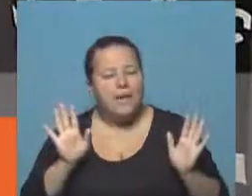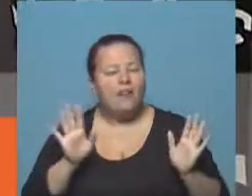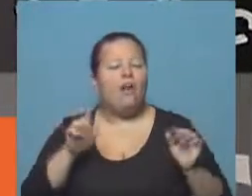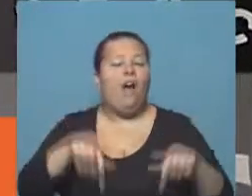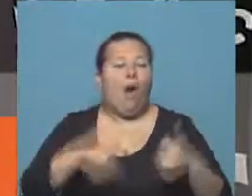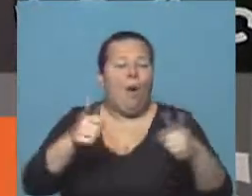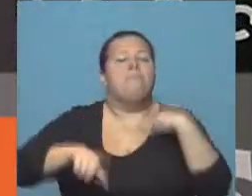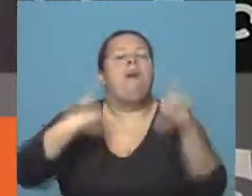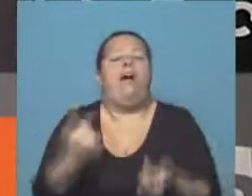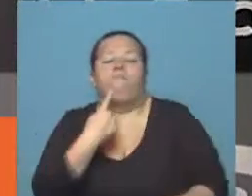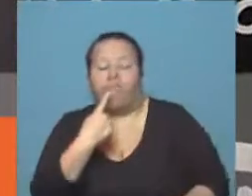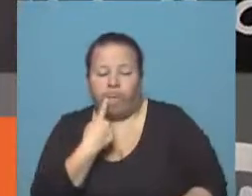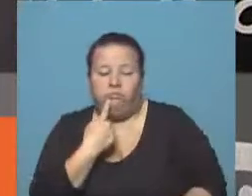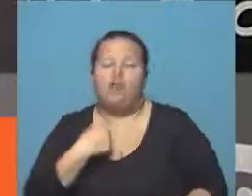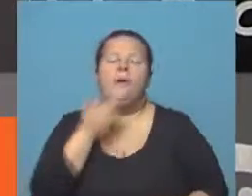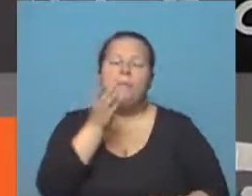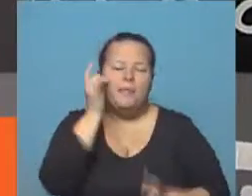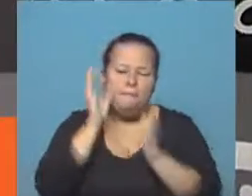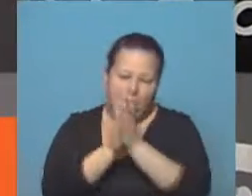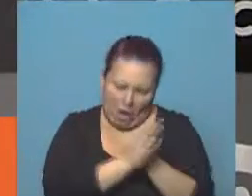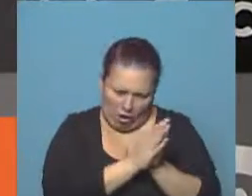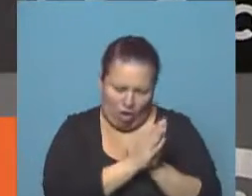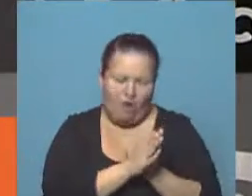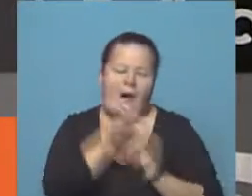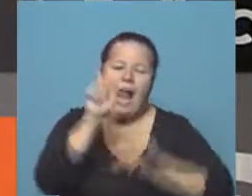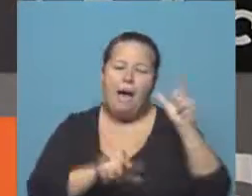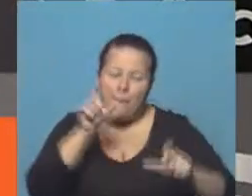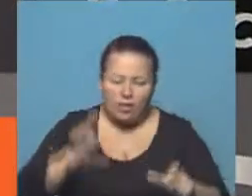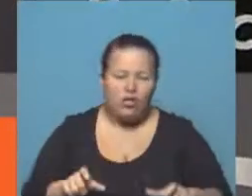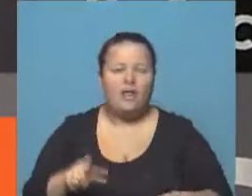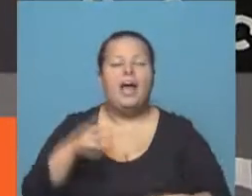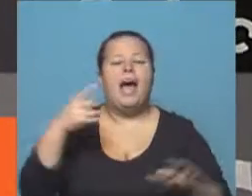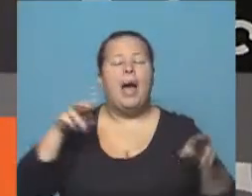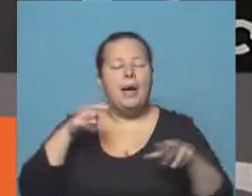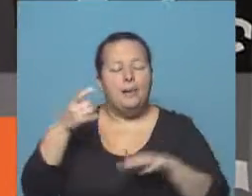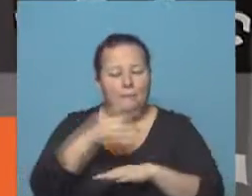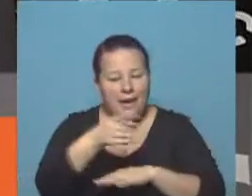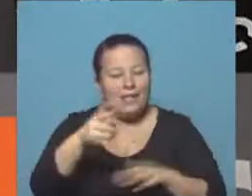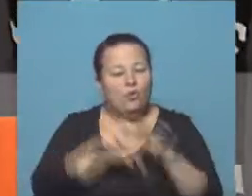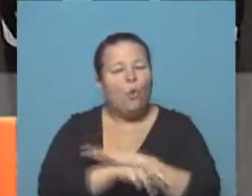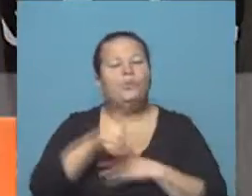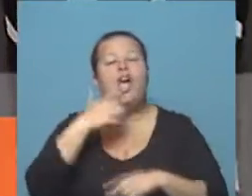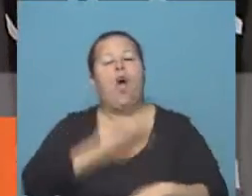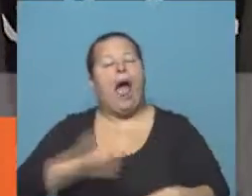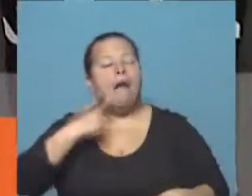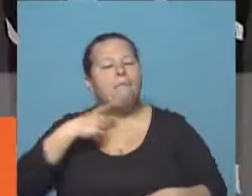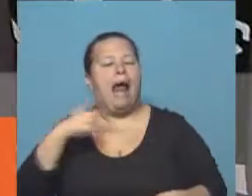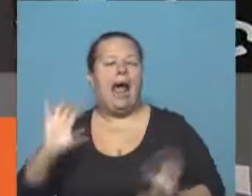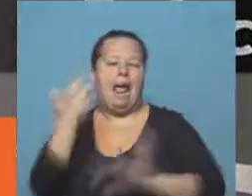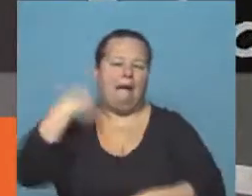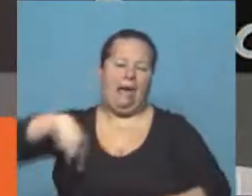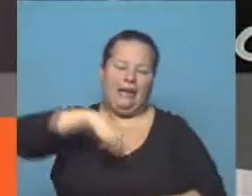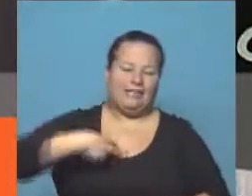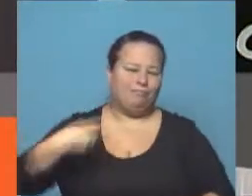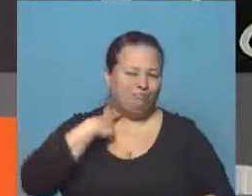para hoy, hambre para mañana. Lo que queremos pedirle disculpas y le queremos decir al usuario que Metrovía y el gobierno de la ciudad lo hace al propósito para quemar a los trabajadores